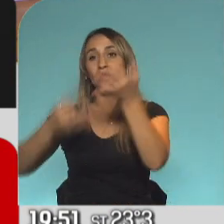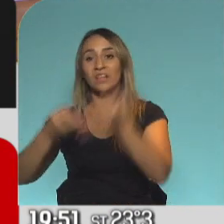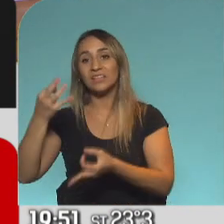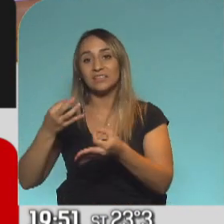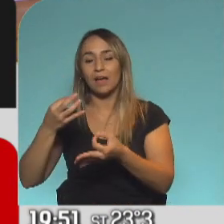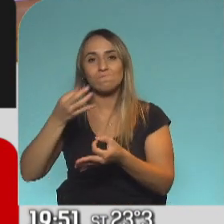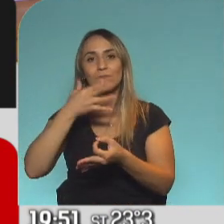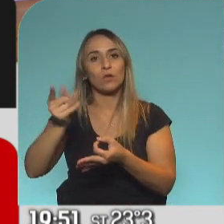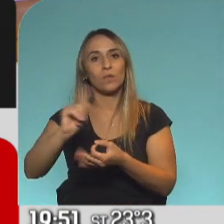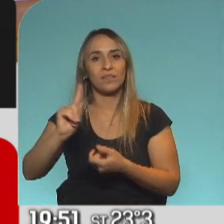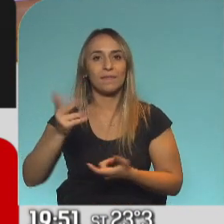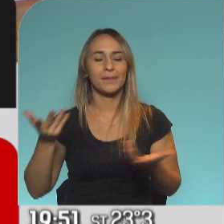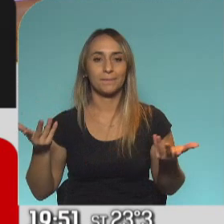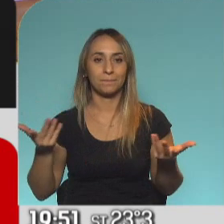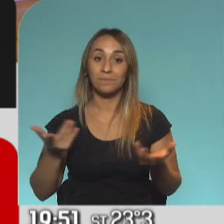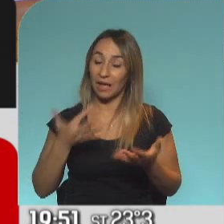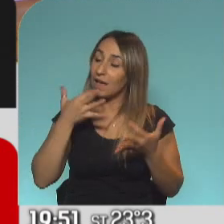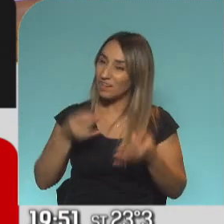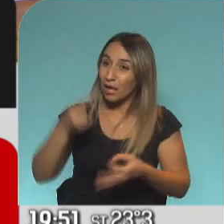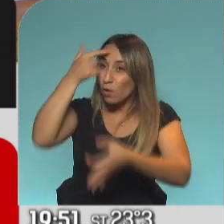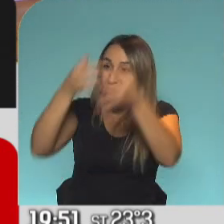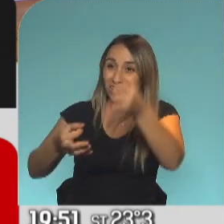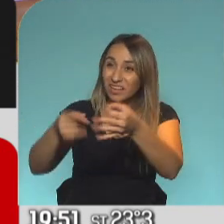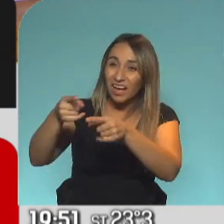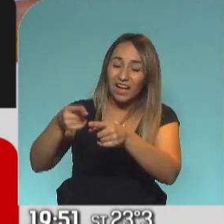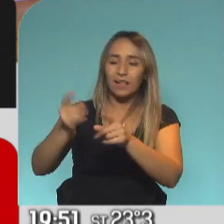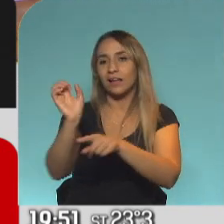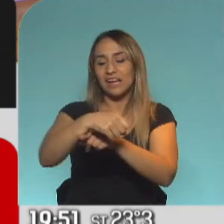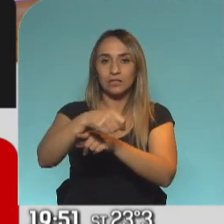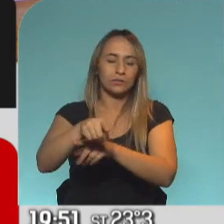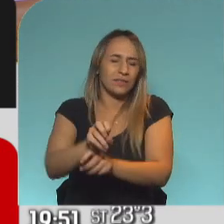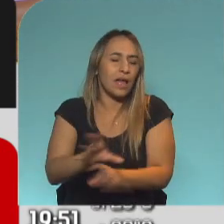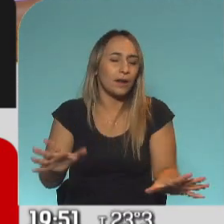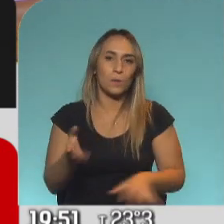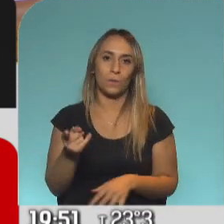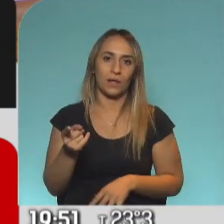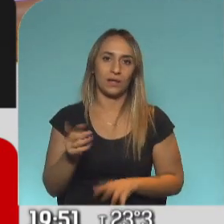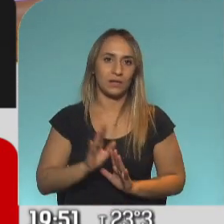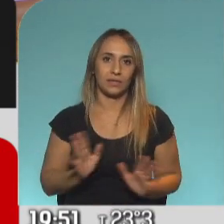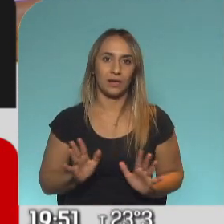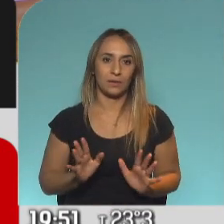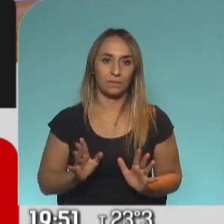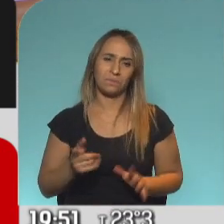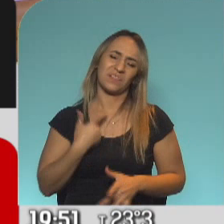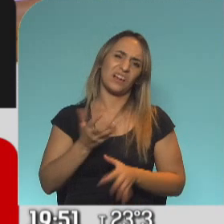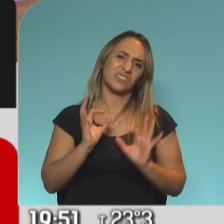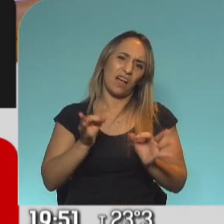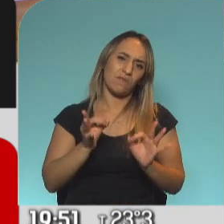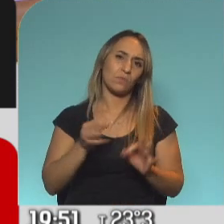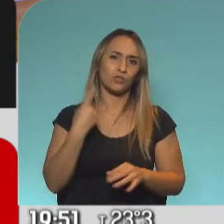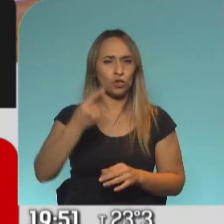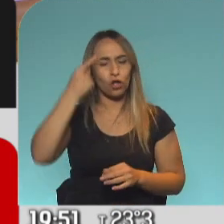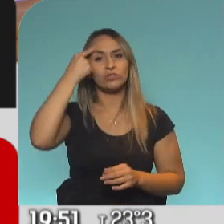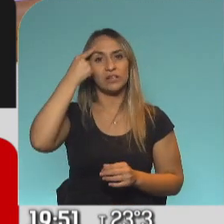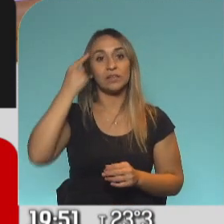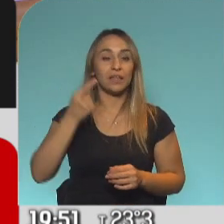Es de terror que la justicia no lo contemple. Ya se sabe y somos conscientes de que uno